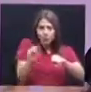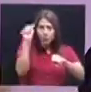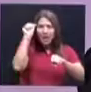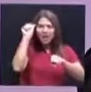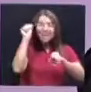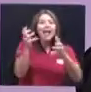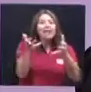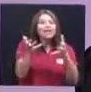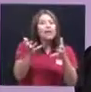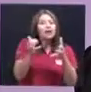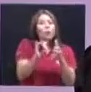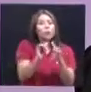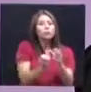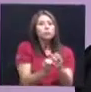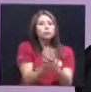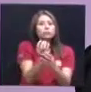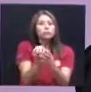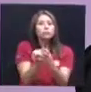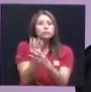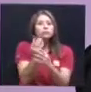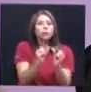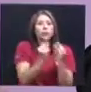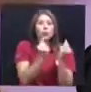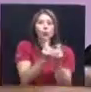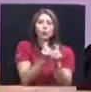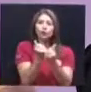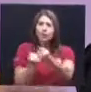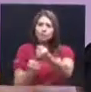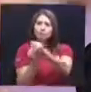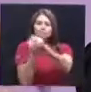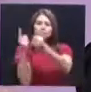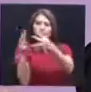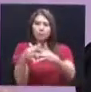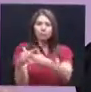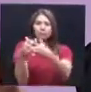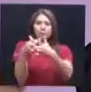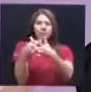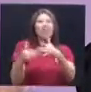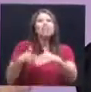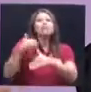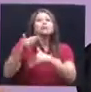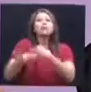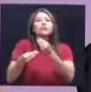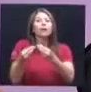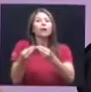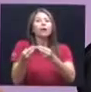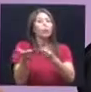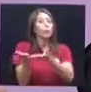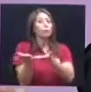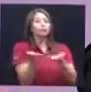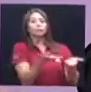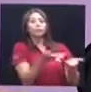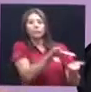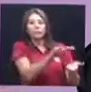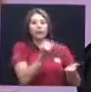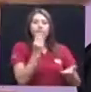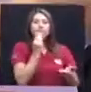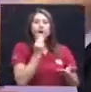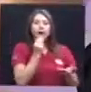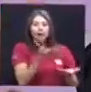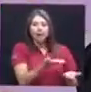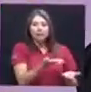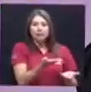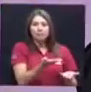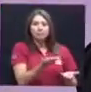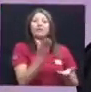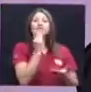propios intereses y después el paquete se lo pasó a Israel Israel